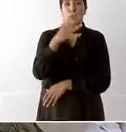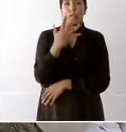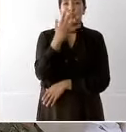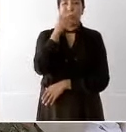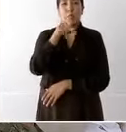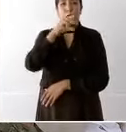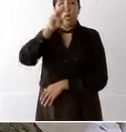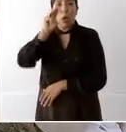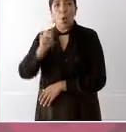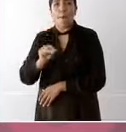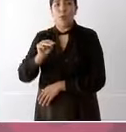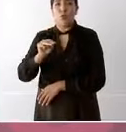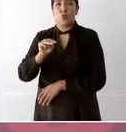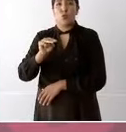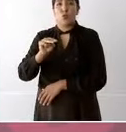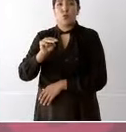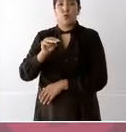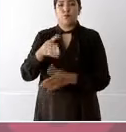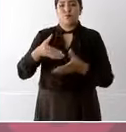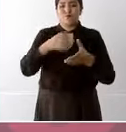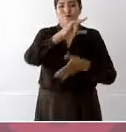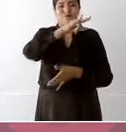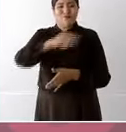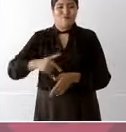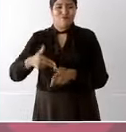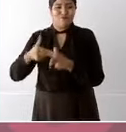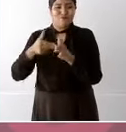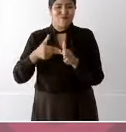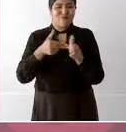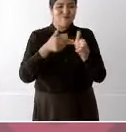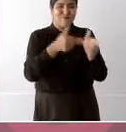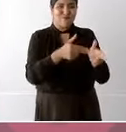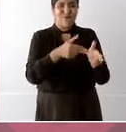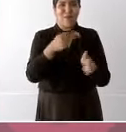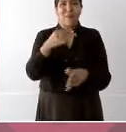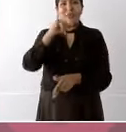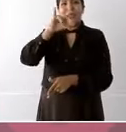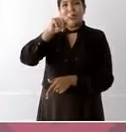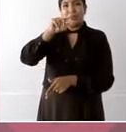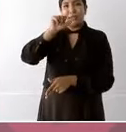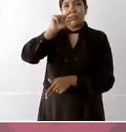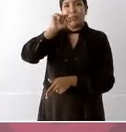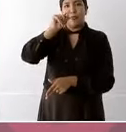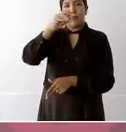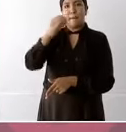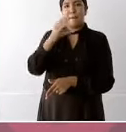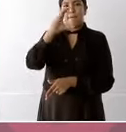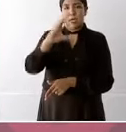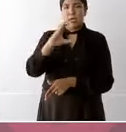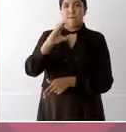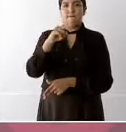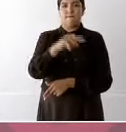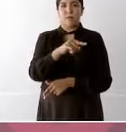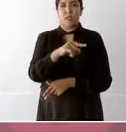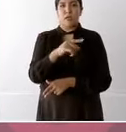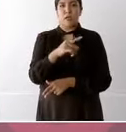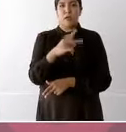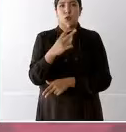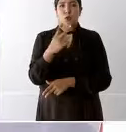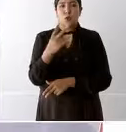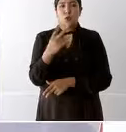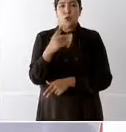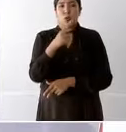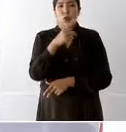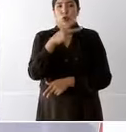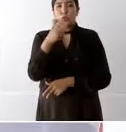carretera transísmica. El Parque Industrial de Iztaltepet, con 255 hectáreas y 2.3 kilómetros de